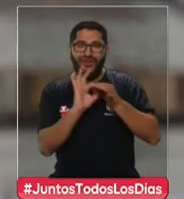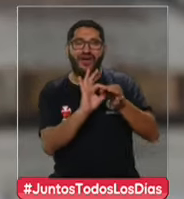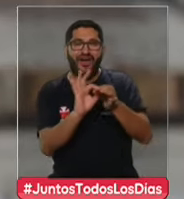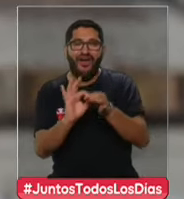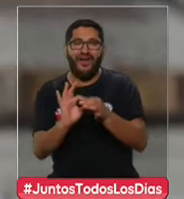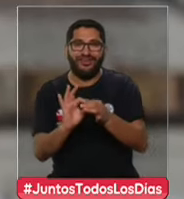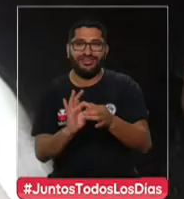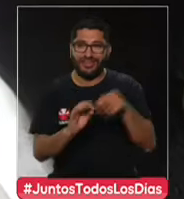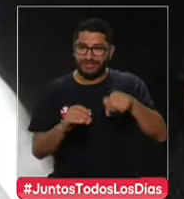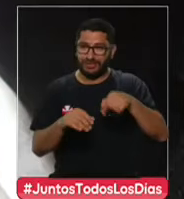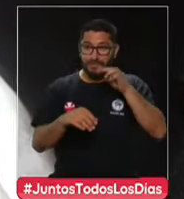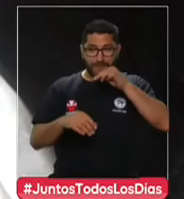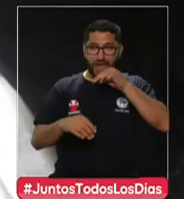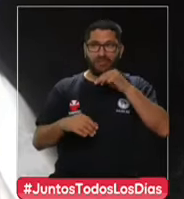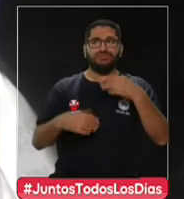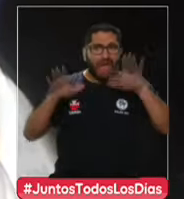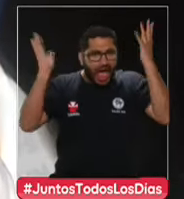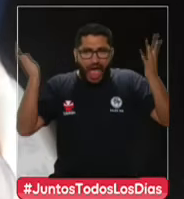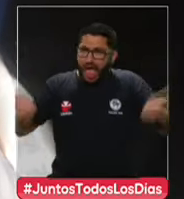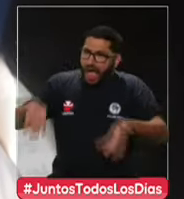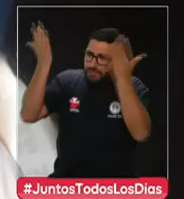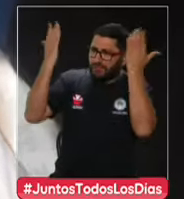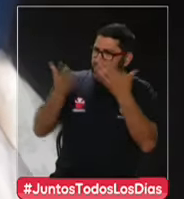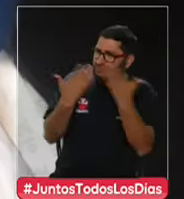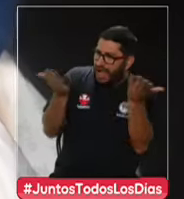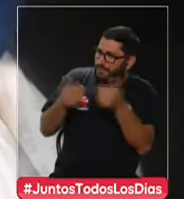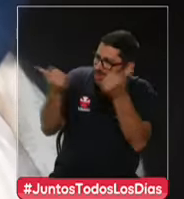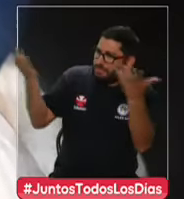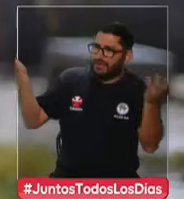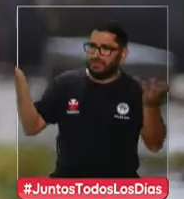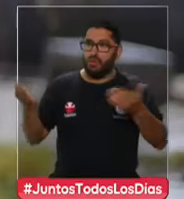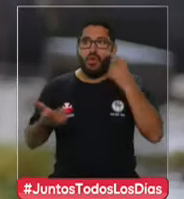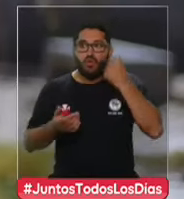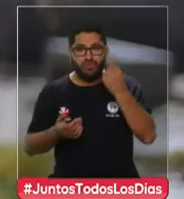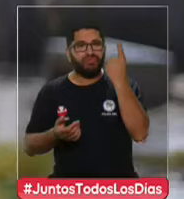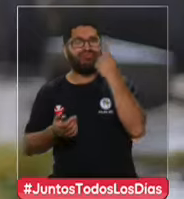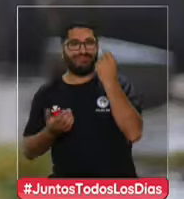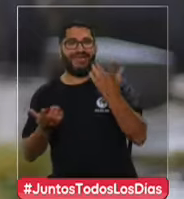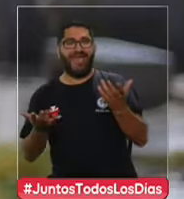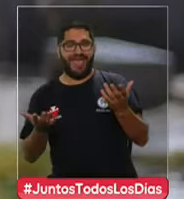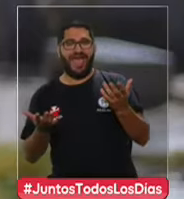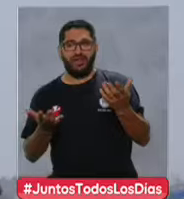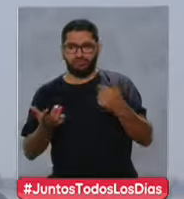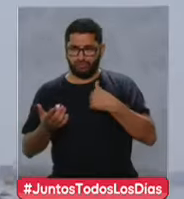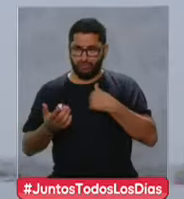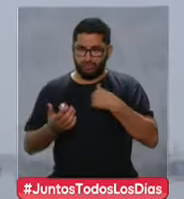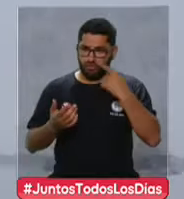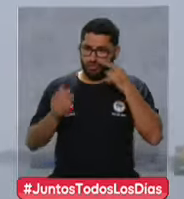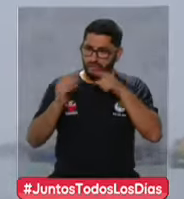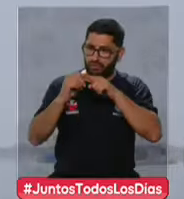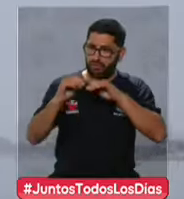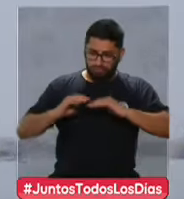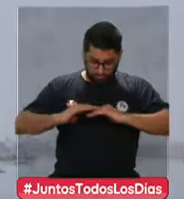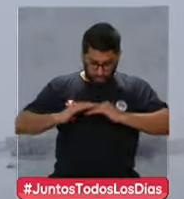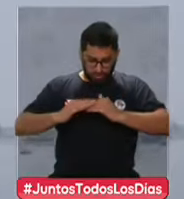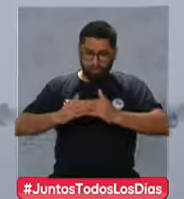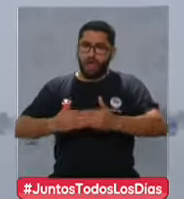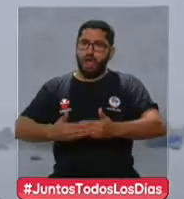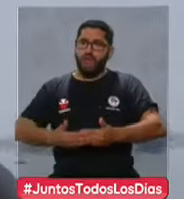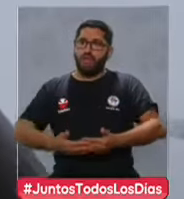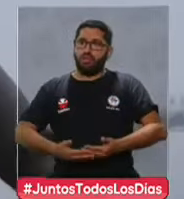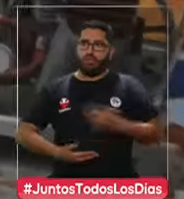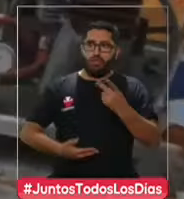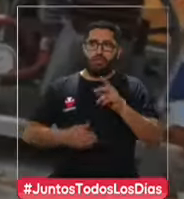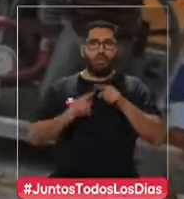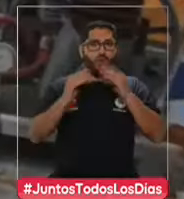mi mamá decía. Y de repente, un día, me avisaron que yo estaba embarazada. Los dos estábamos en el